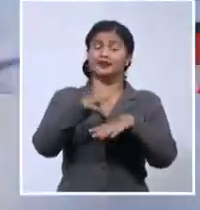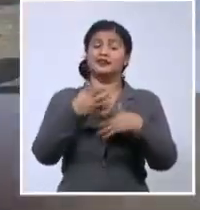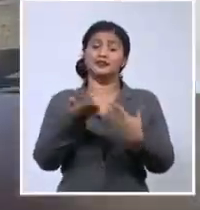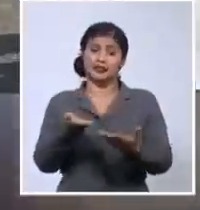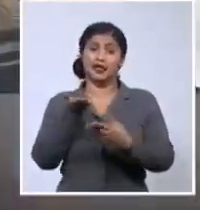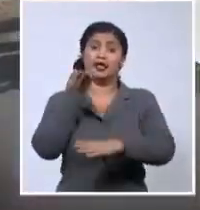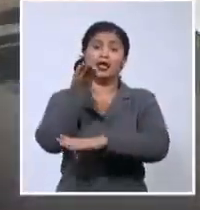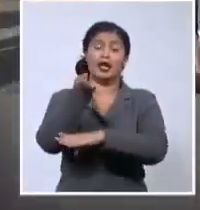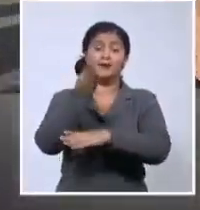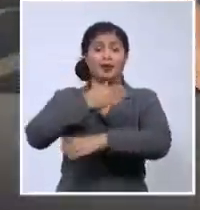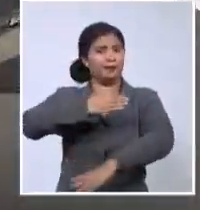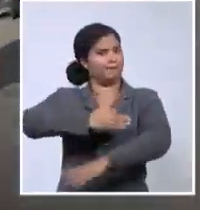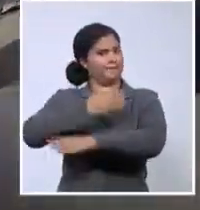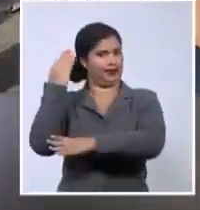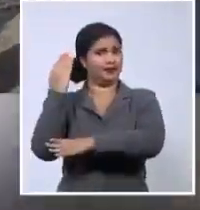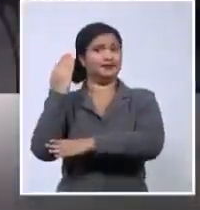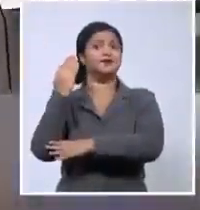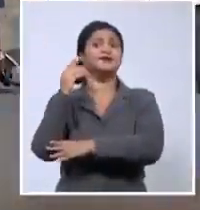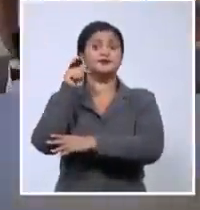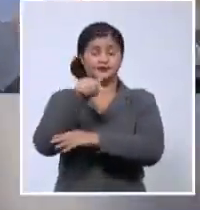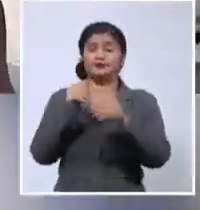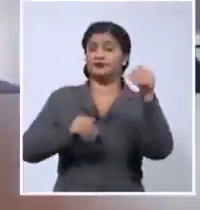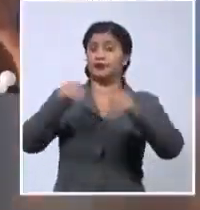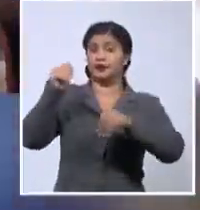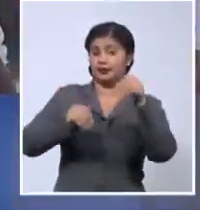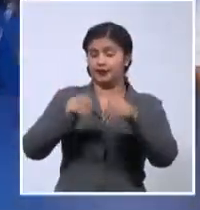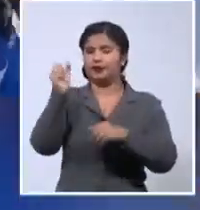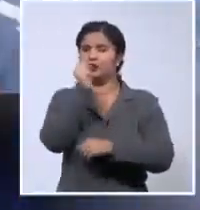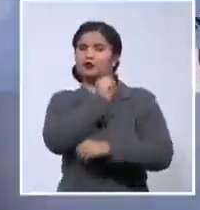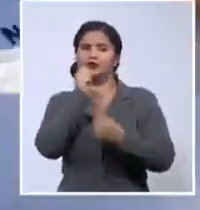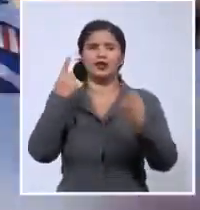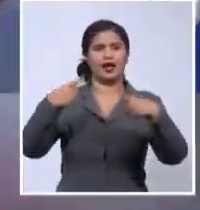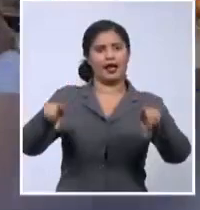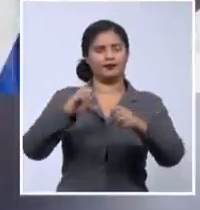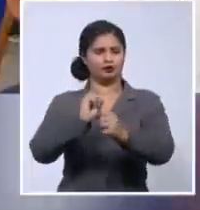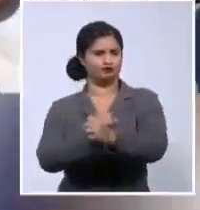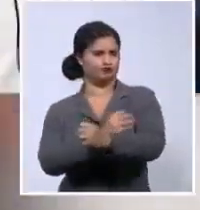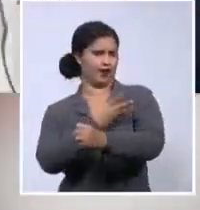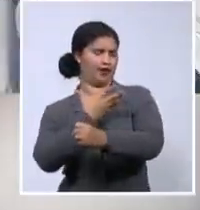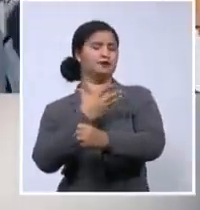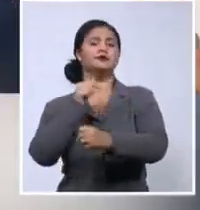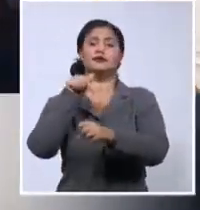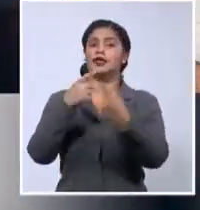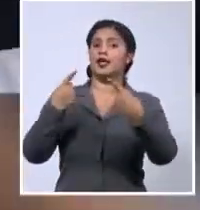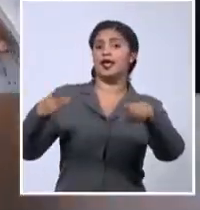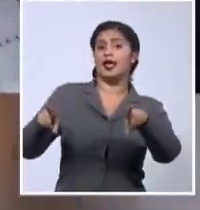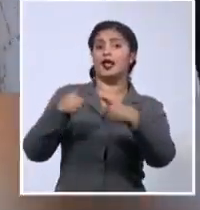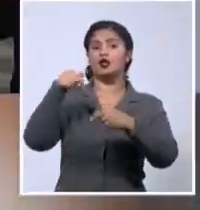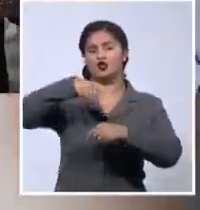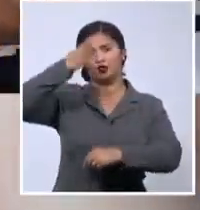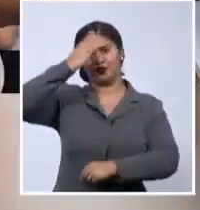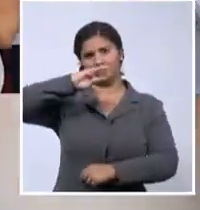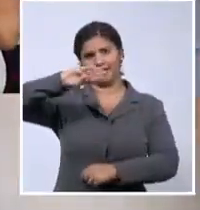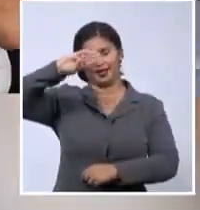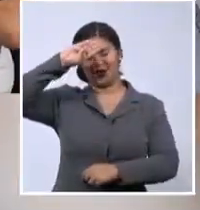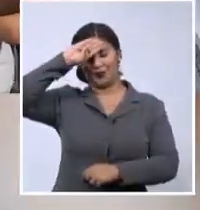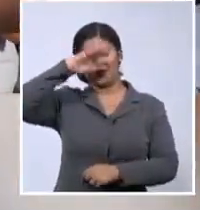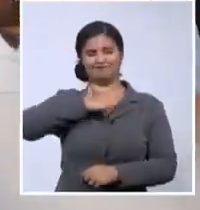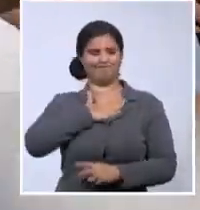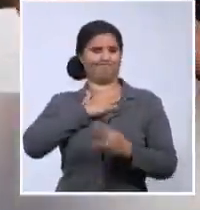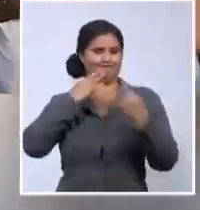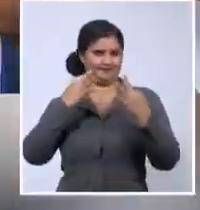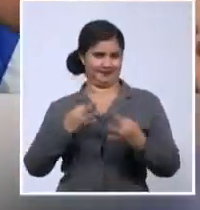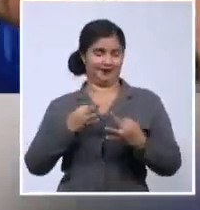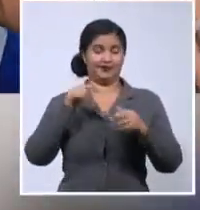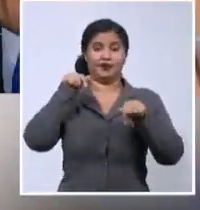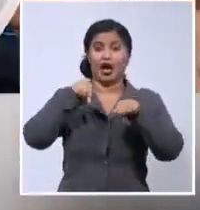estadounidense los participantes cantaron emocionados el himno nacional de la isla antigua no es tiempo de que